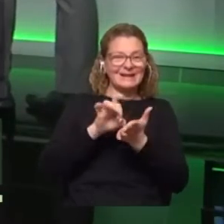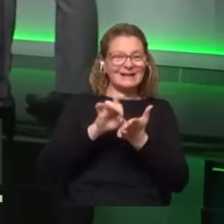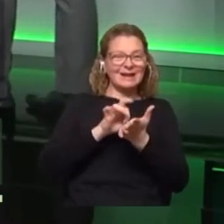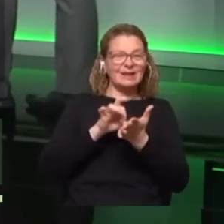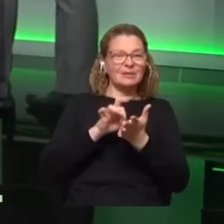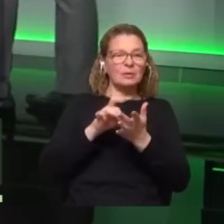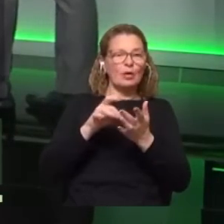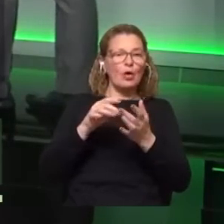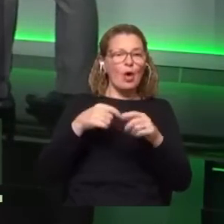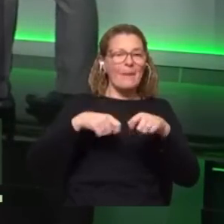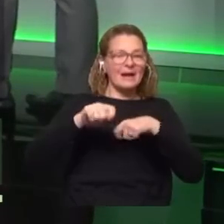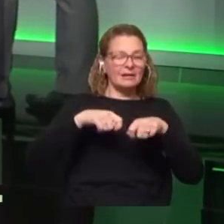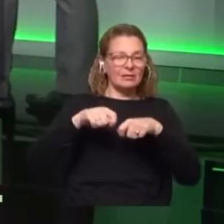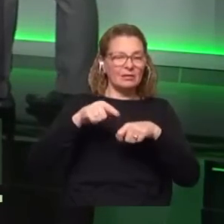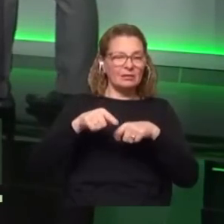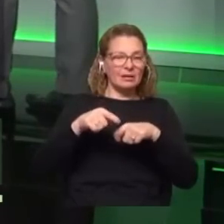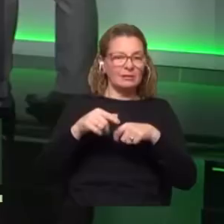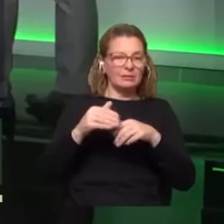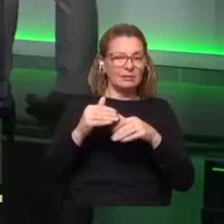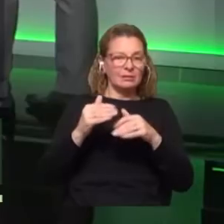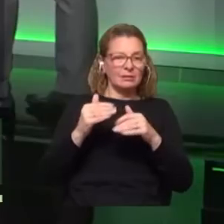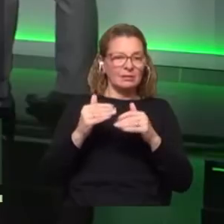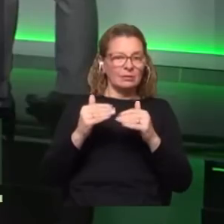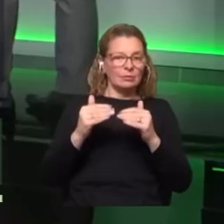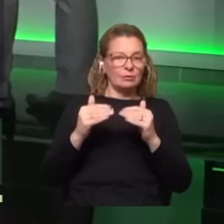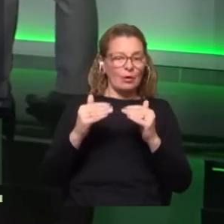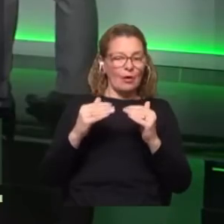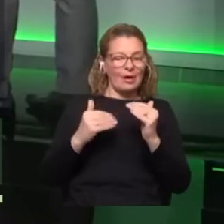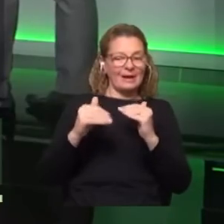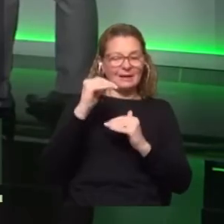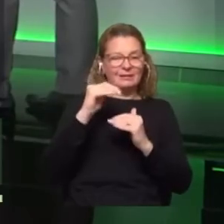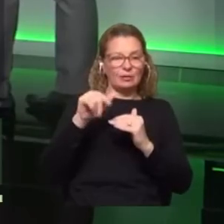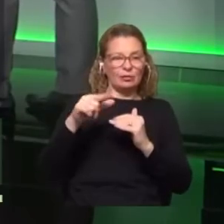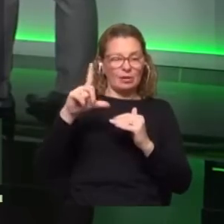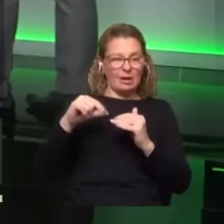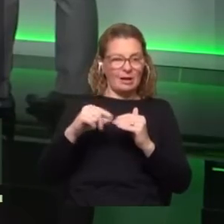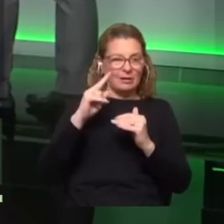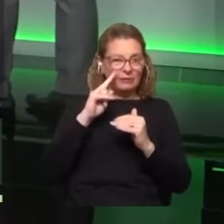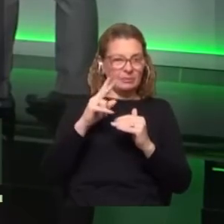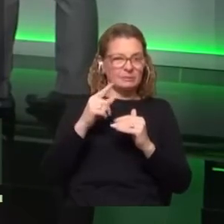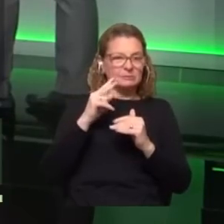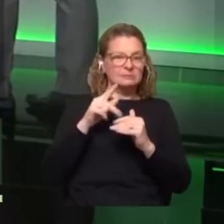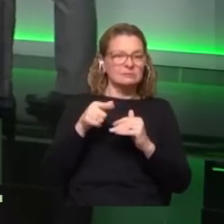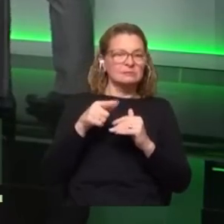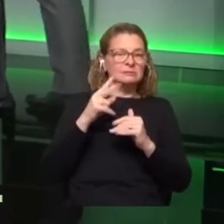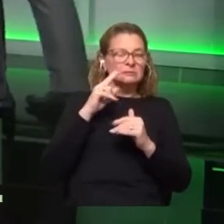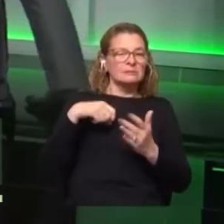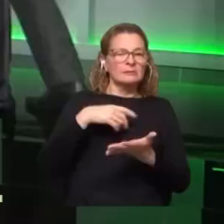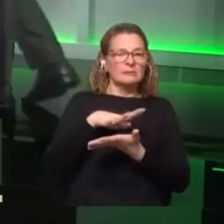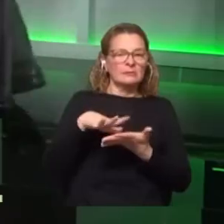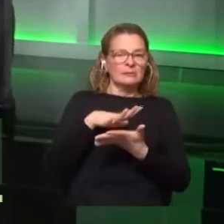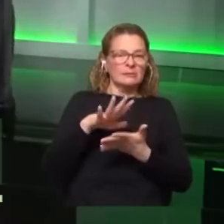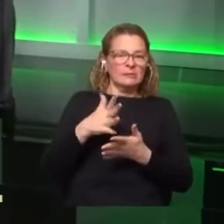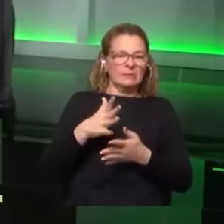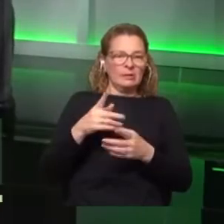Sí esa es la proporción que crece y está la proporción que cae cuando tomamos es lo que nos da el indicador anterior y acá tenemos una situación bastante